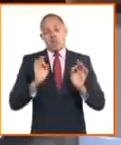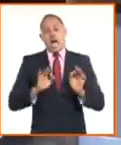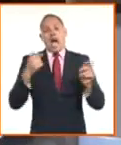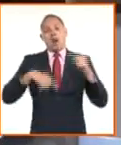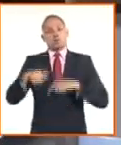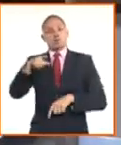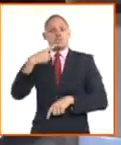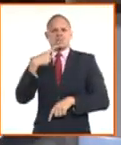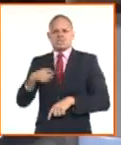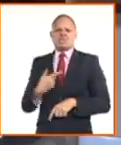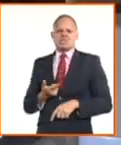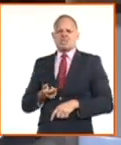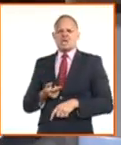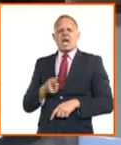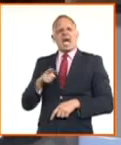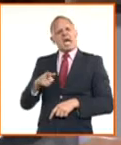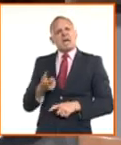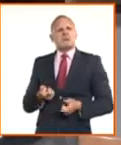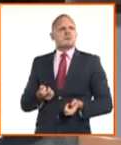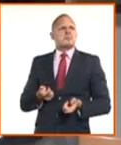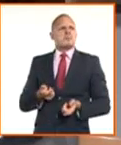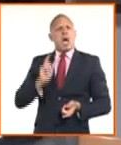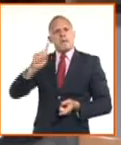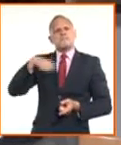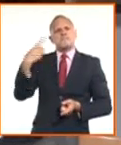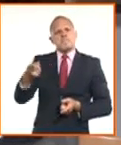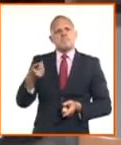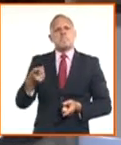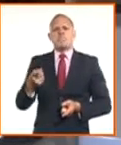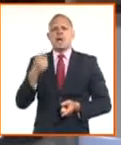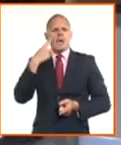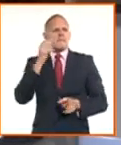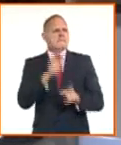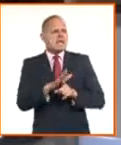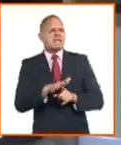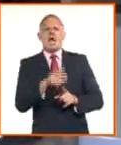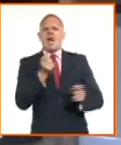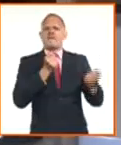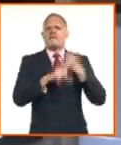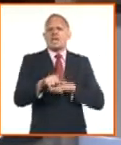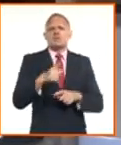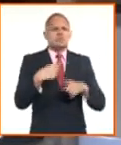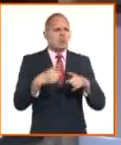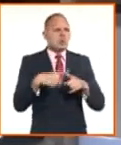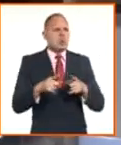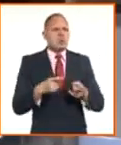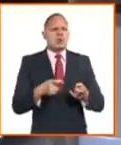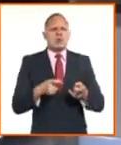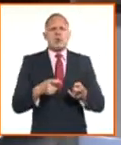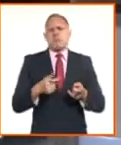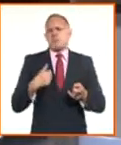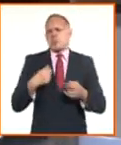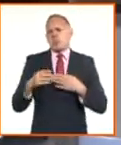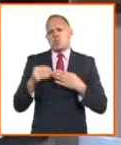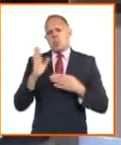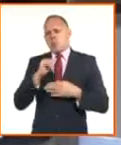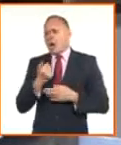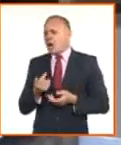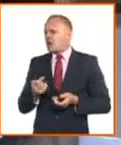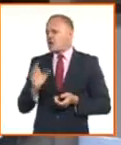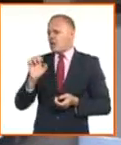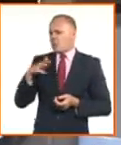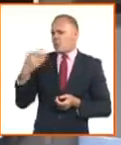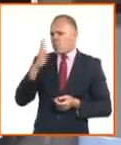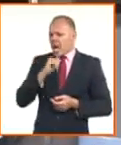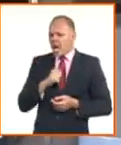ahí yo no tengo divisa para vender y probablemente no tenga peso para comprar. Y por lo tanto, para mí no tiene efecto.